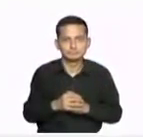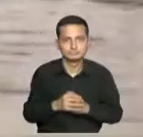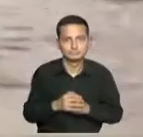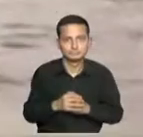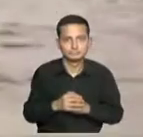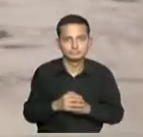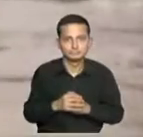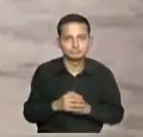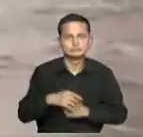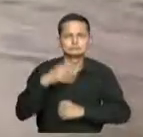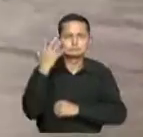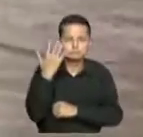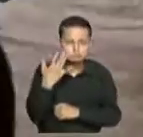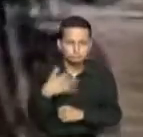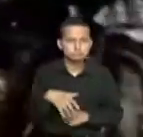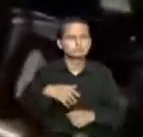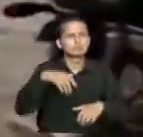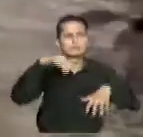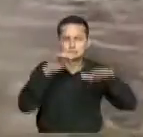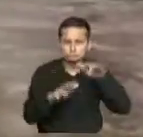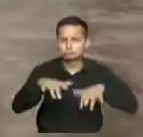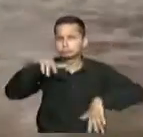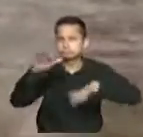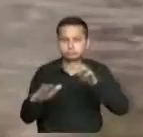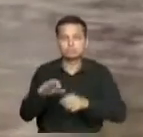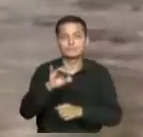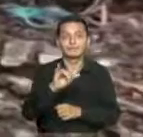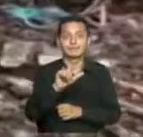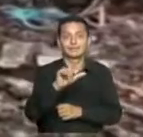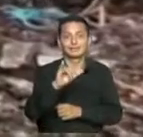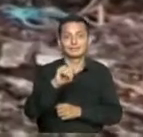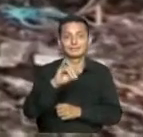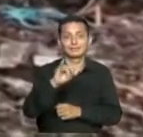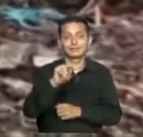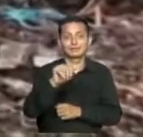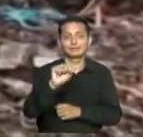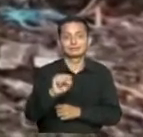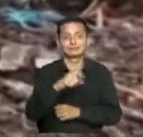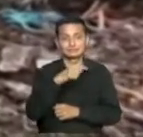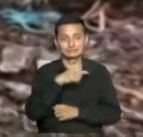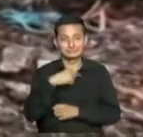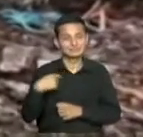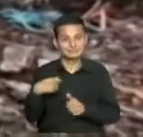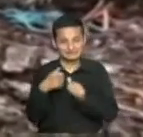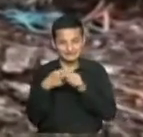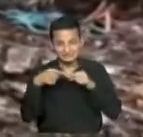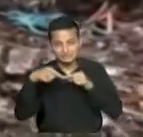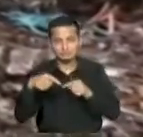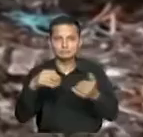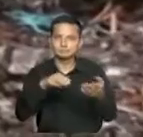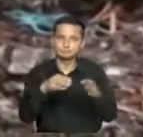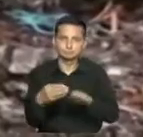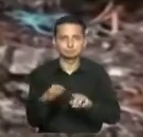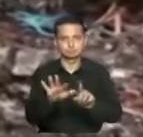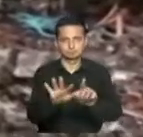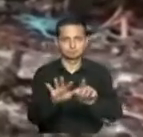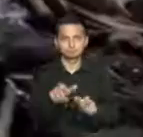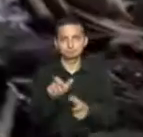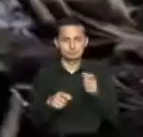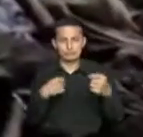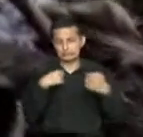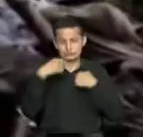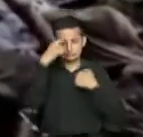Tras varios días de copiosas precipitaciones en Filipinas, el número de víctimas subió este lunes a 6. El número de afectados supera